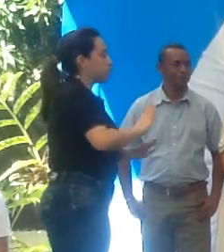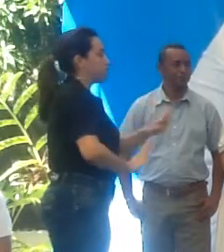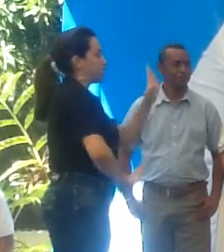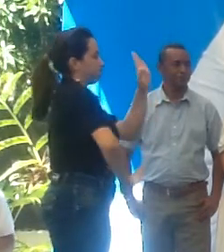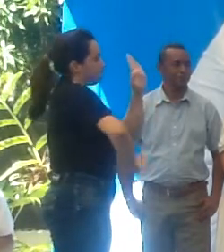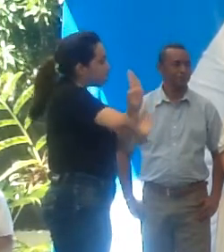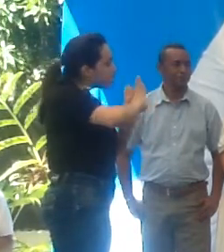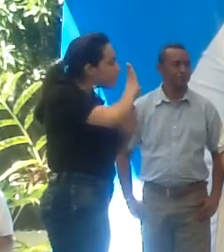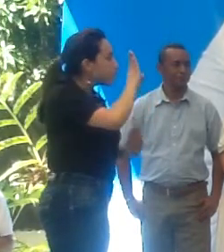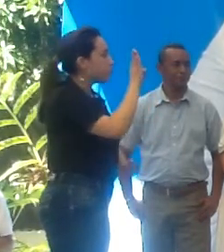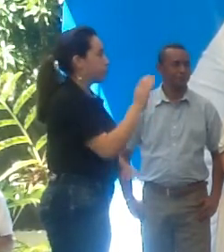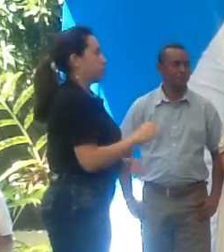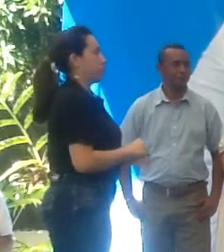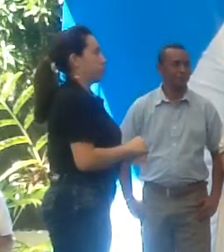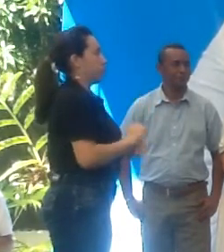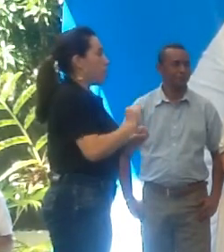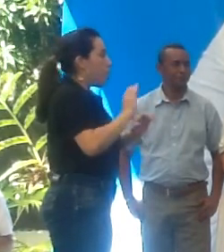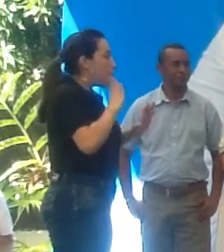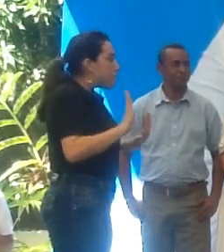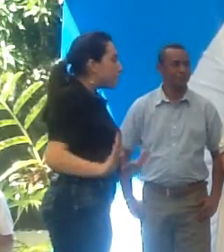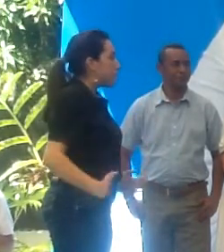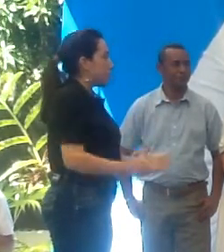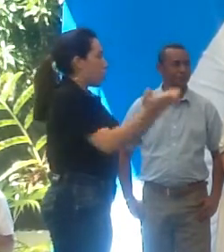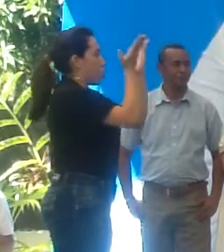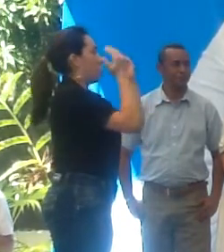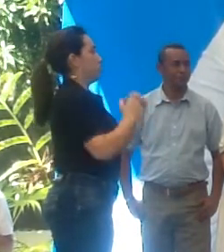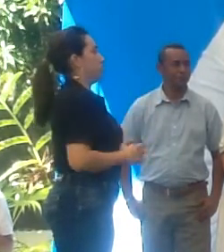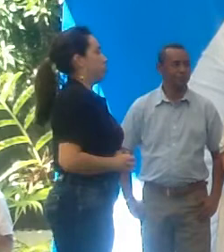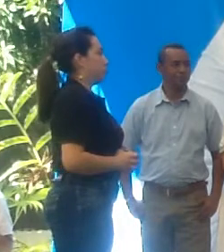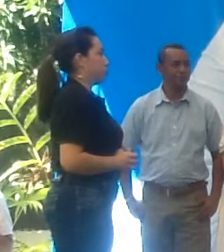nuestro territorio avance.